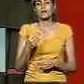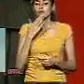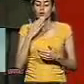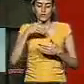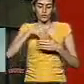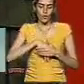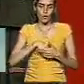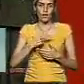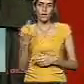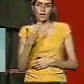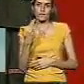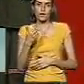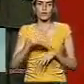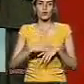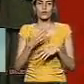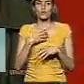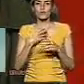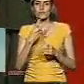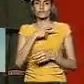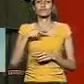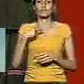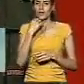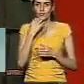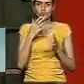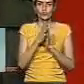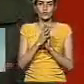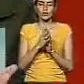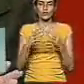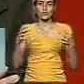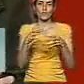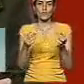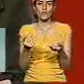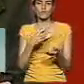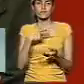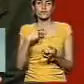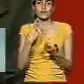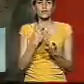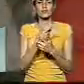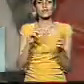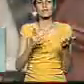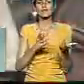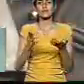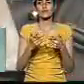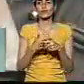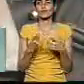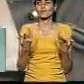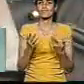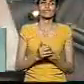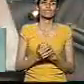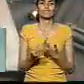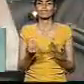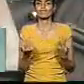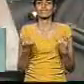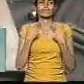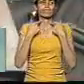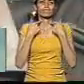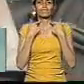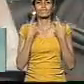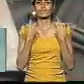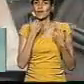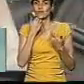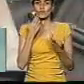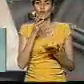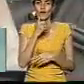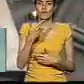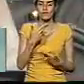puedes enfrentar a los delincuentes y a los traficantes y a las mafias internacionales, y entonces cuando estás libre de servicio queda a merced de esos delincuentes. Ahora,